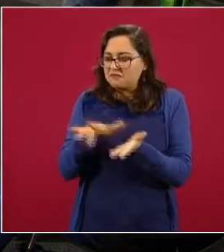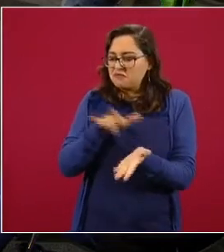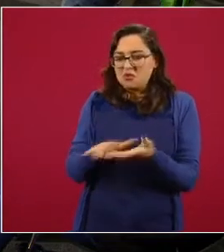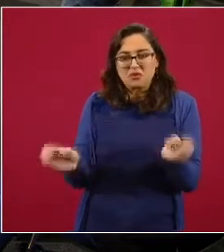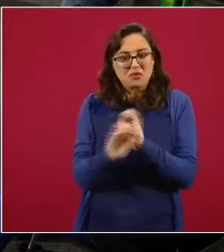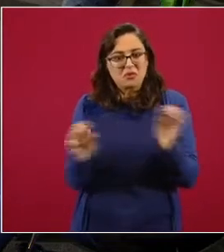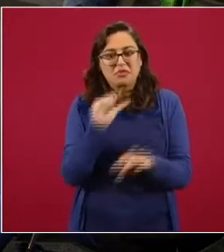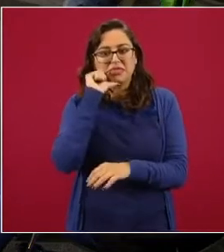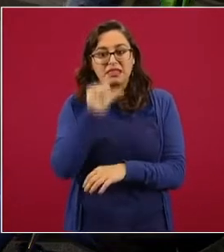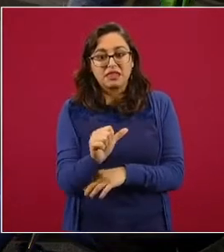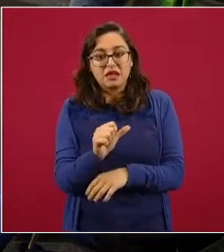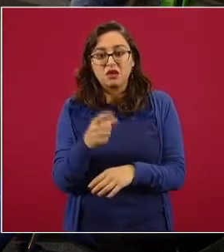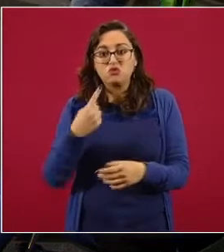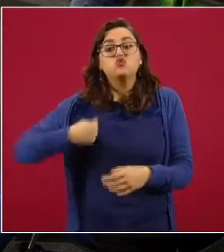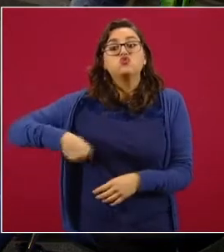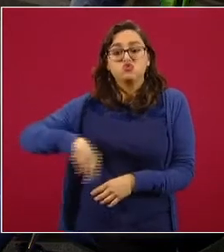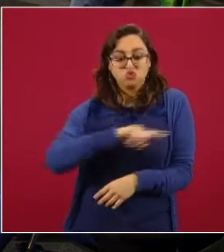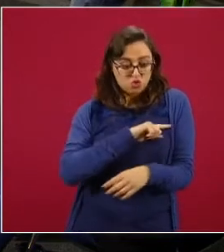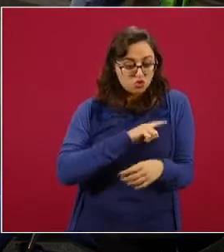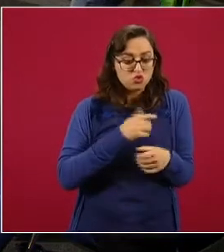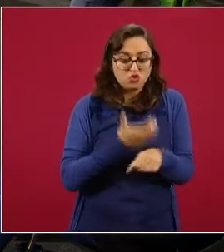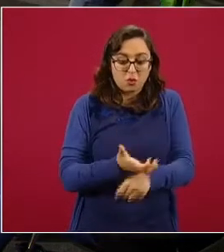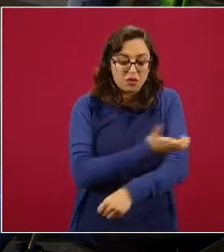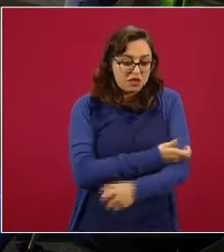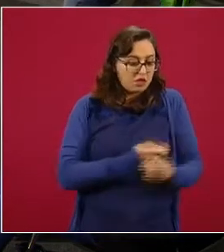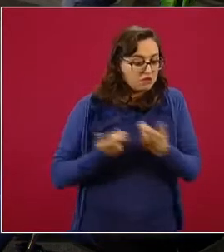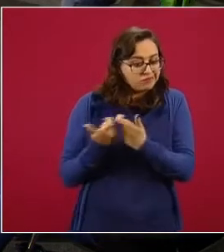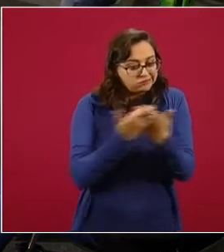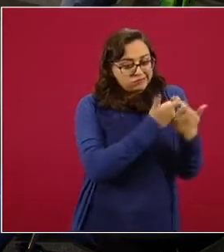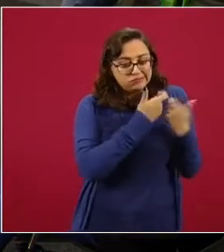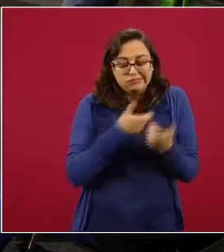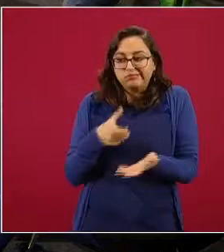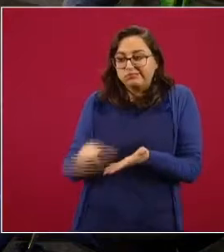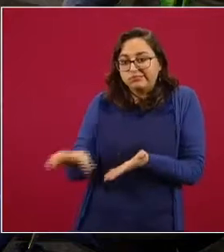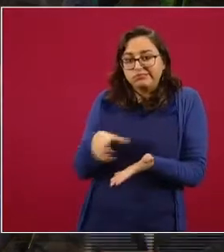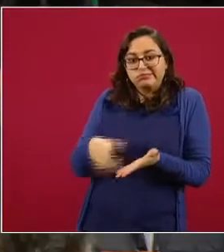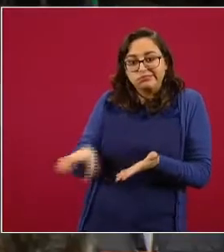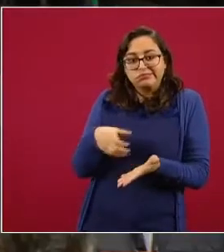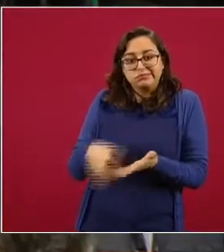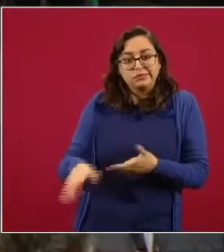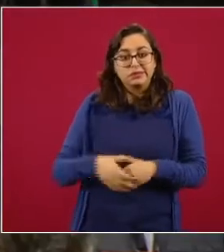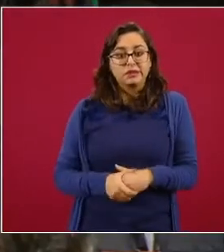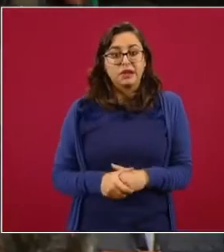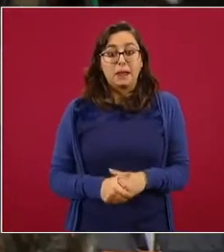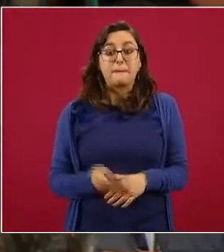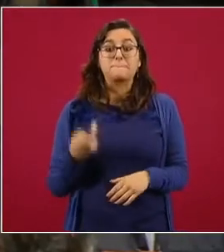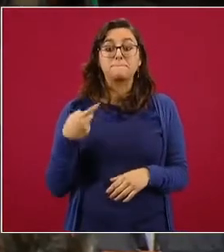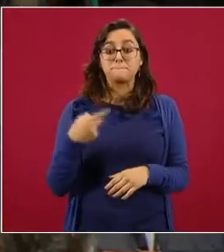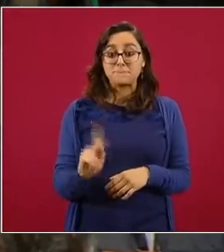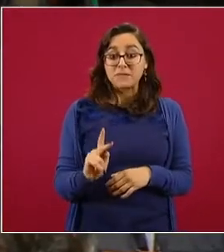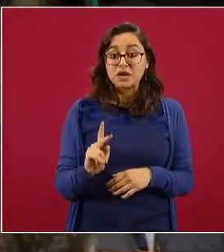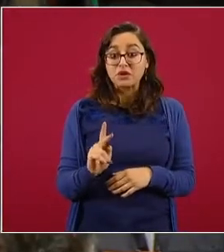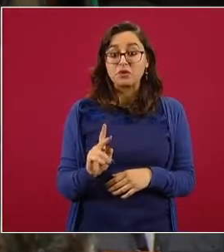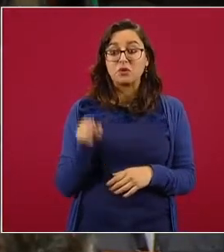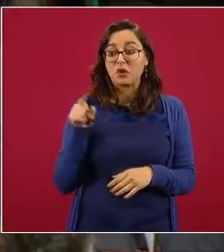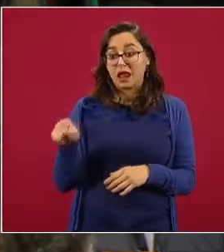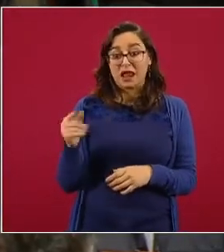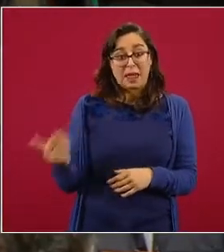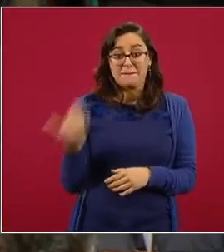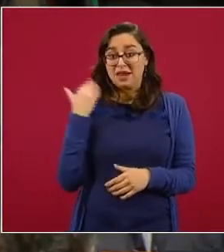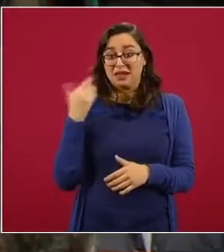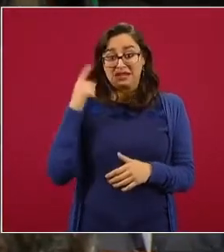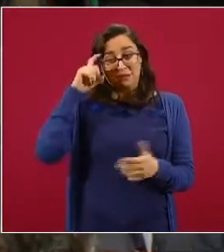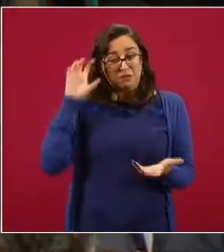Pero lo interesante es que tuvo una crisis. Afortunadamente esa crisis fue frente a adultos que pudieran tomar decisiones.